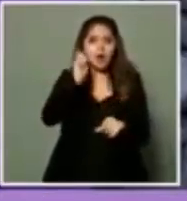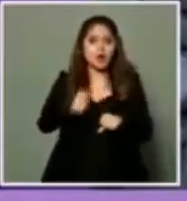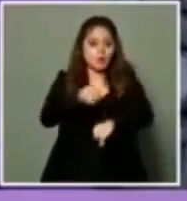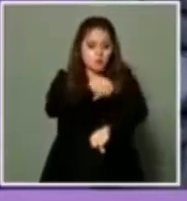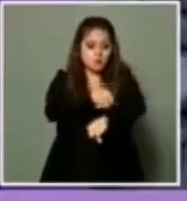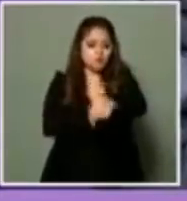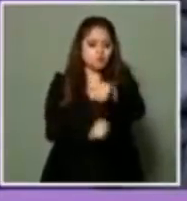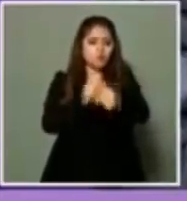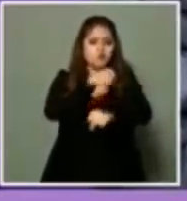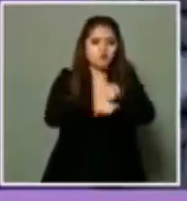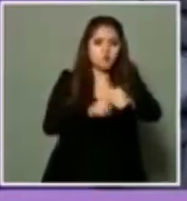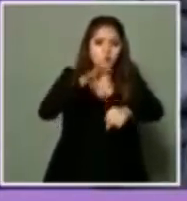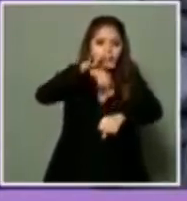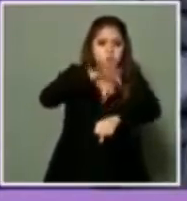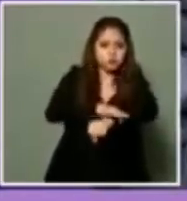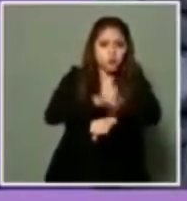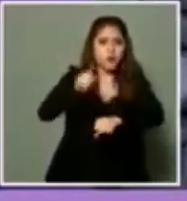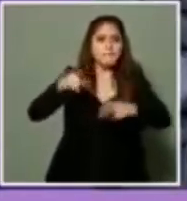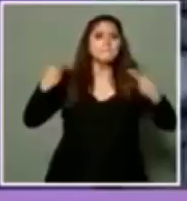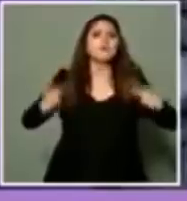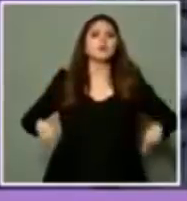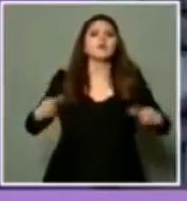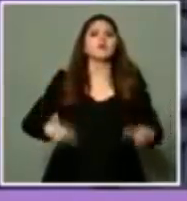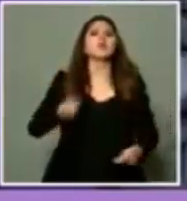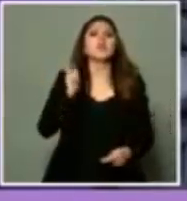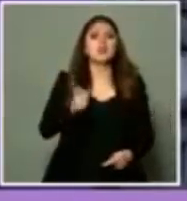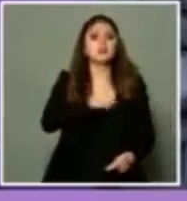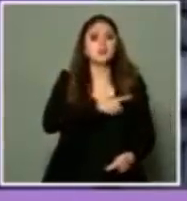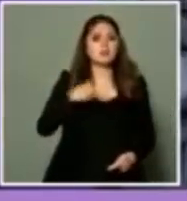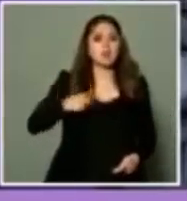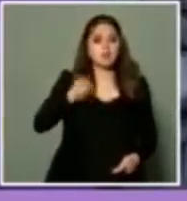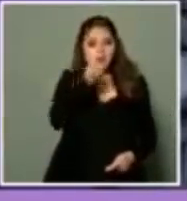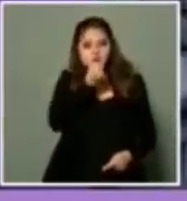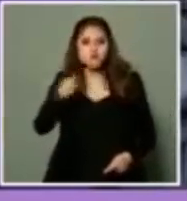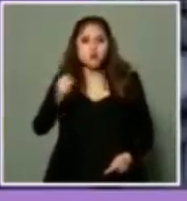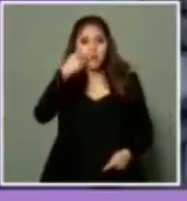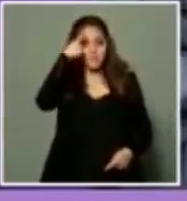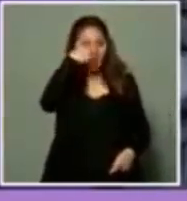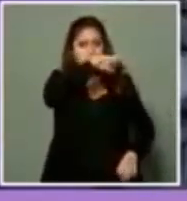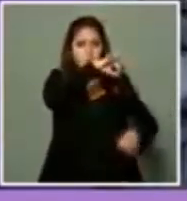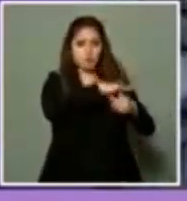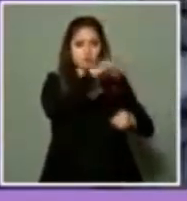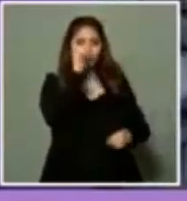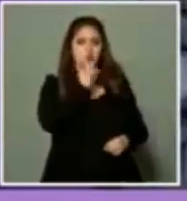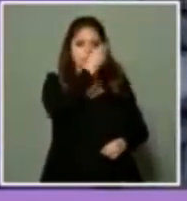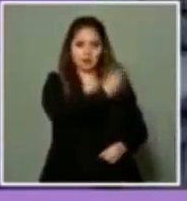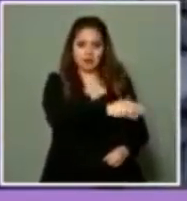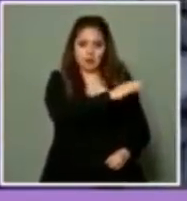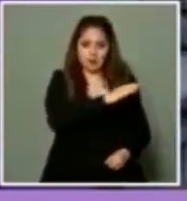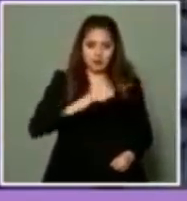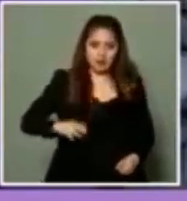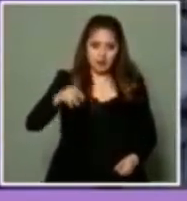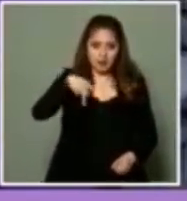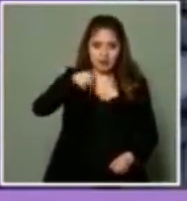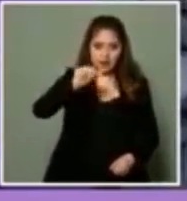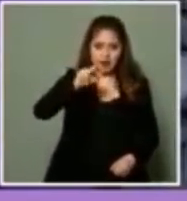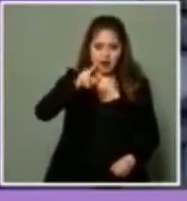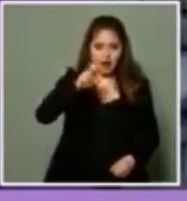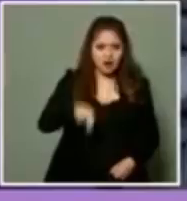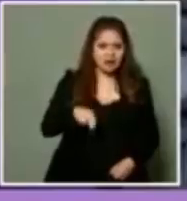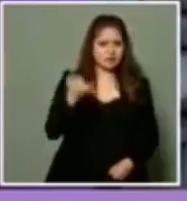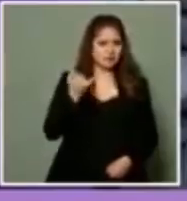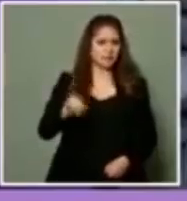gente para obligarlos a votar por Karen Quiroga. Eso es cruel, eso es vil, eso no se